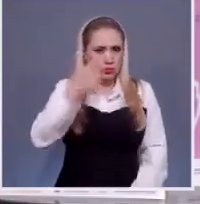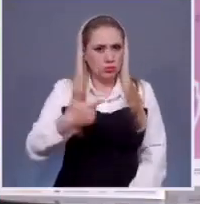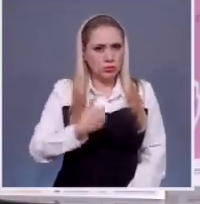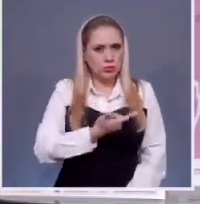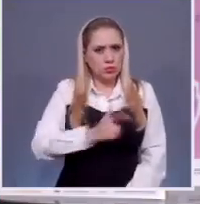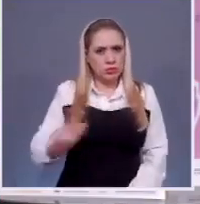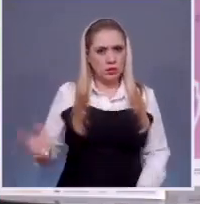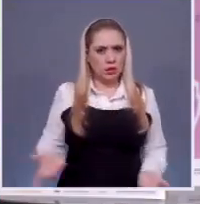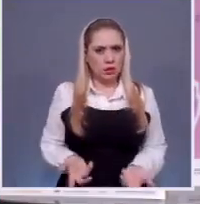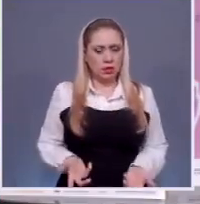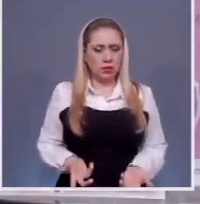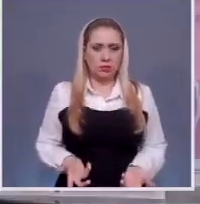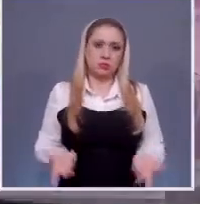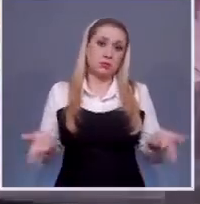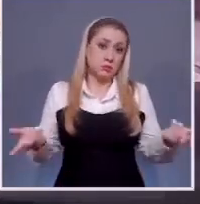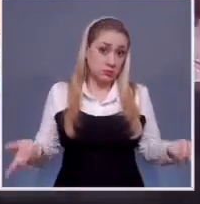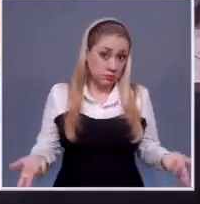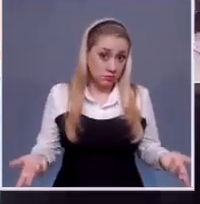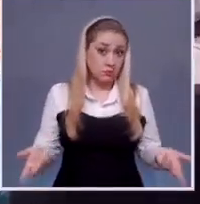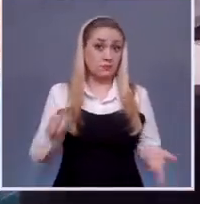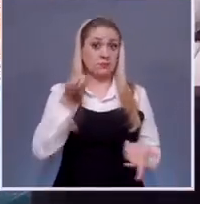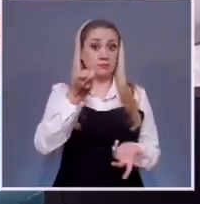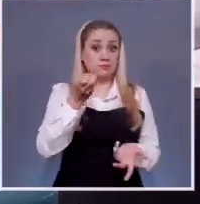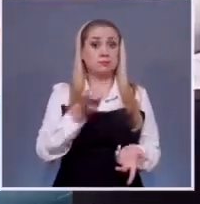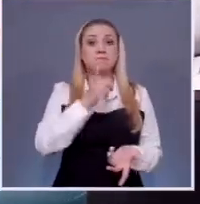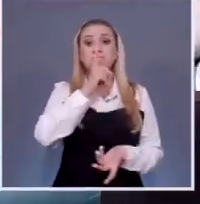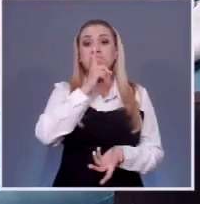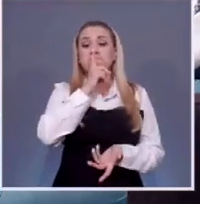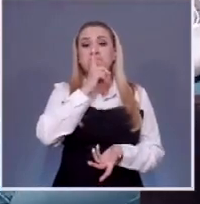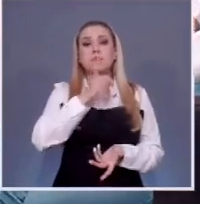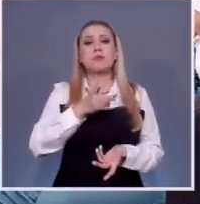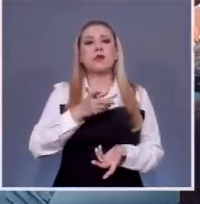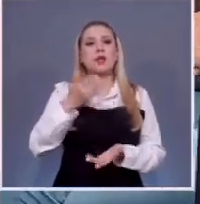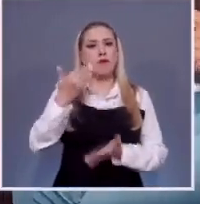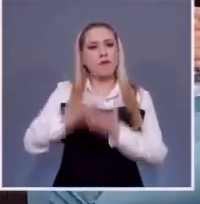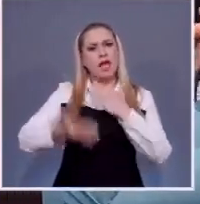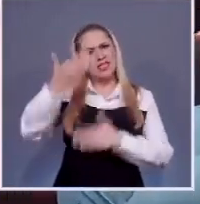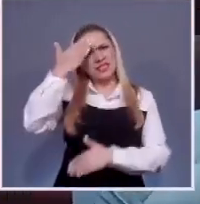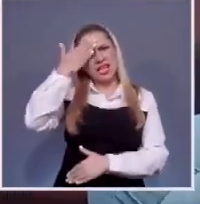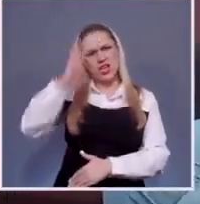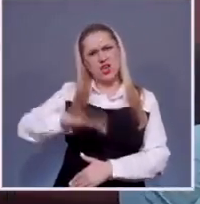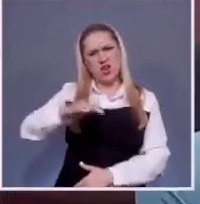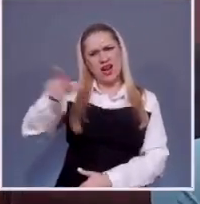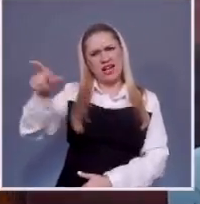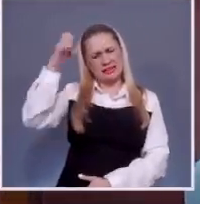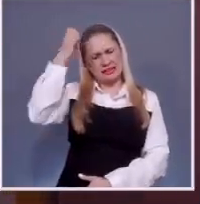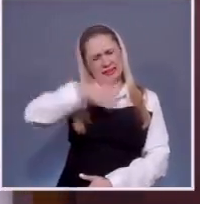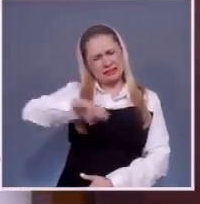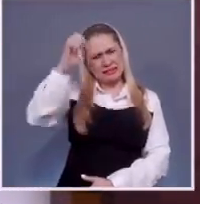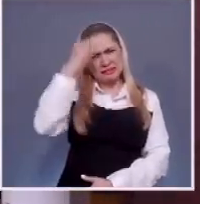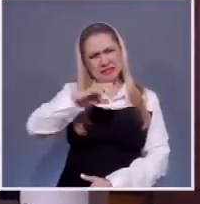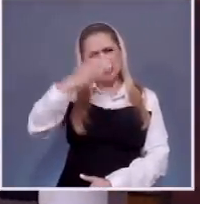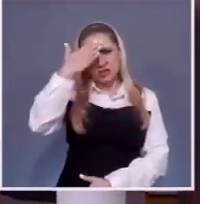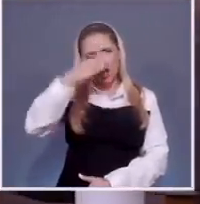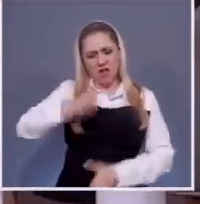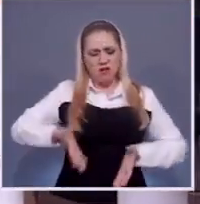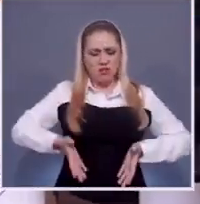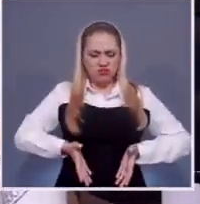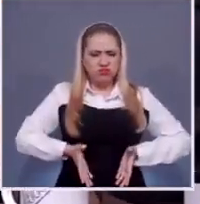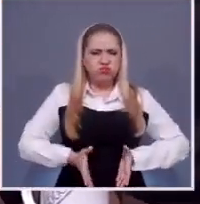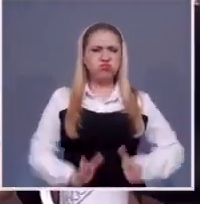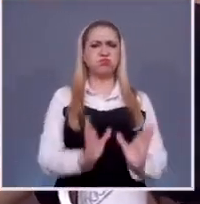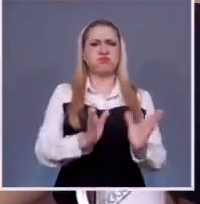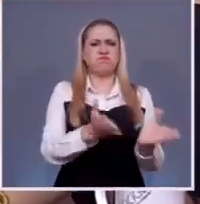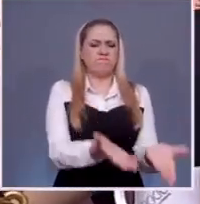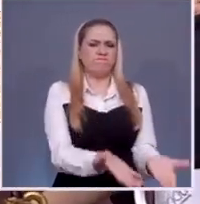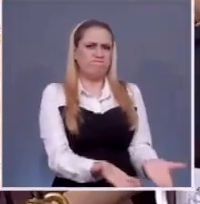porque también el no hablar de la partería, pues también implica que desconozcamos un mundo que para muchas mujeres en nuestro país es